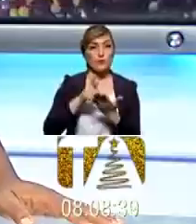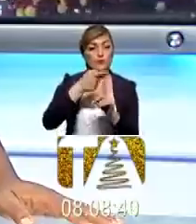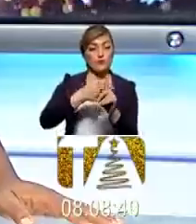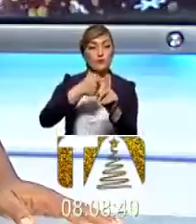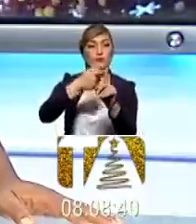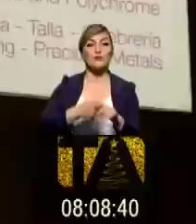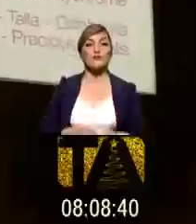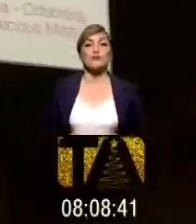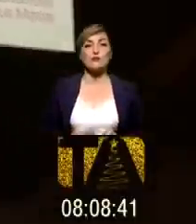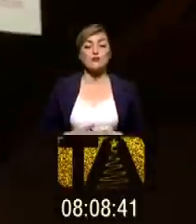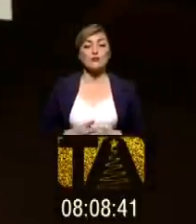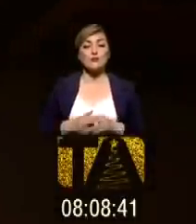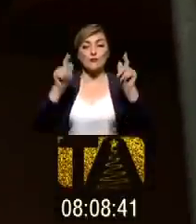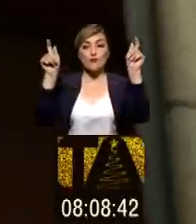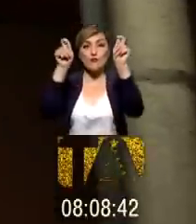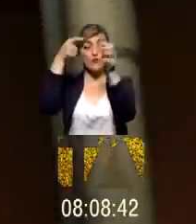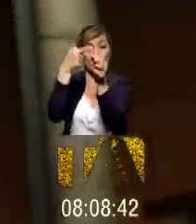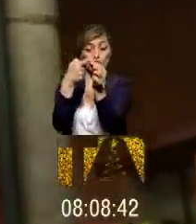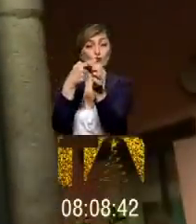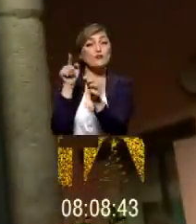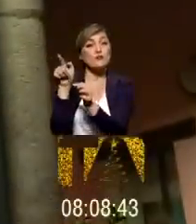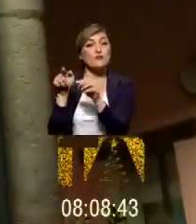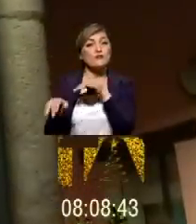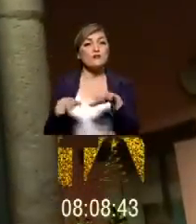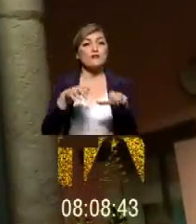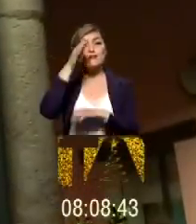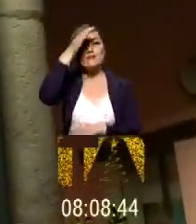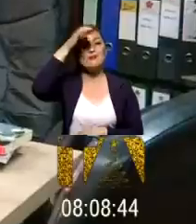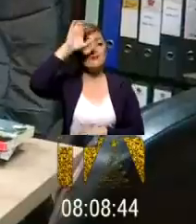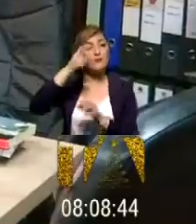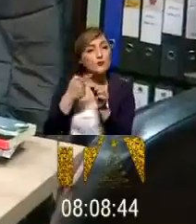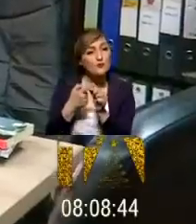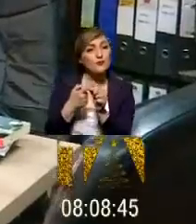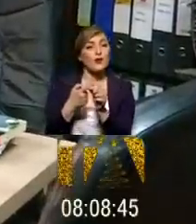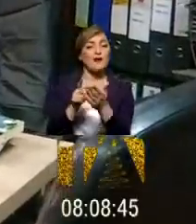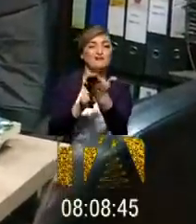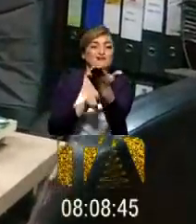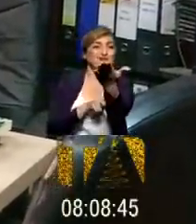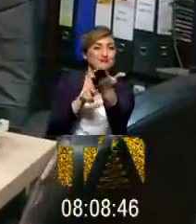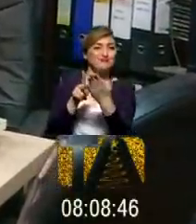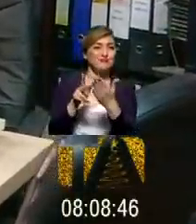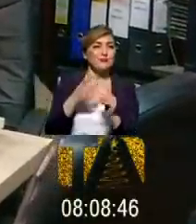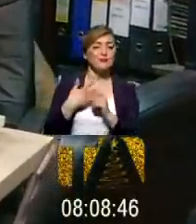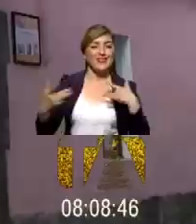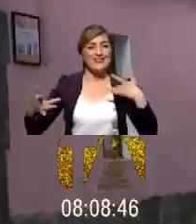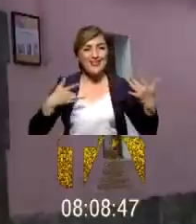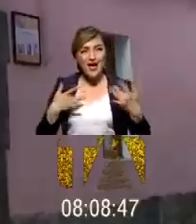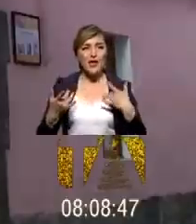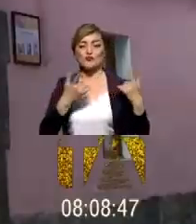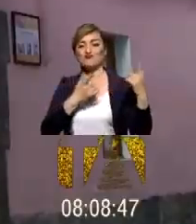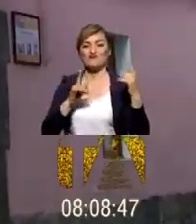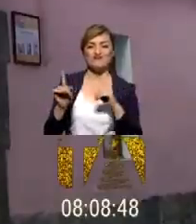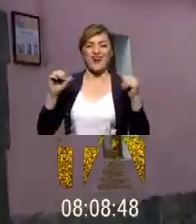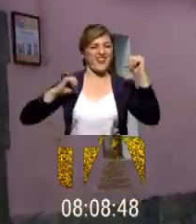arriendo. La Fundación Quito Eterno, dedicada a la actividad cultural en la capital y a los tradicionales de recorridos teatralizados,